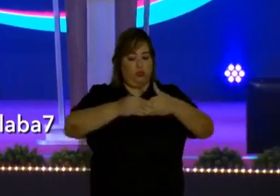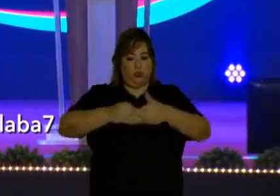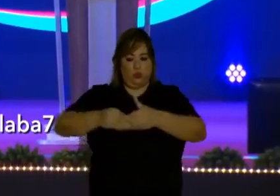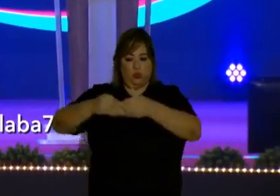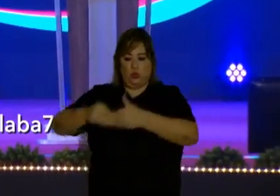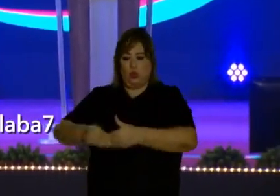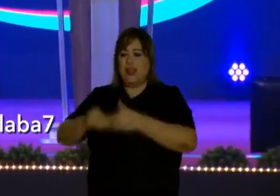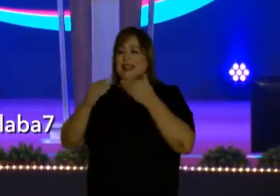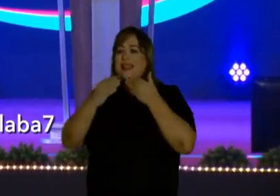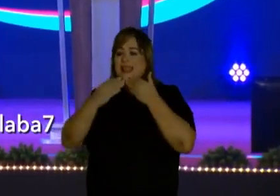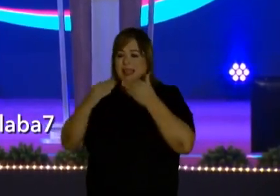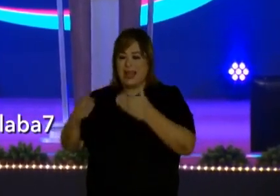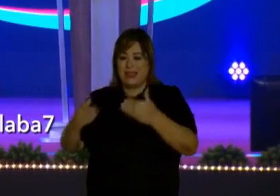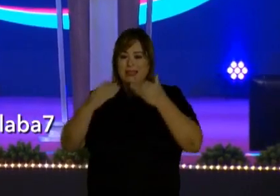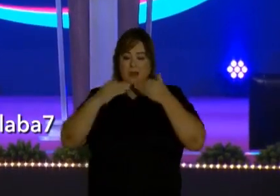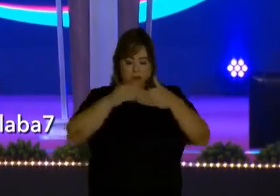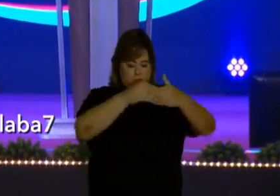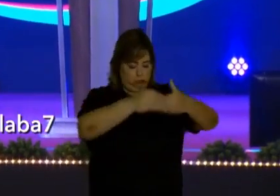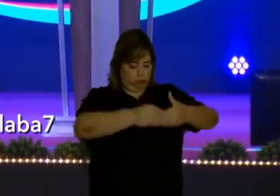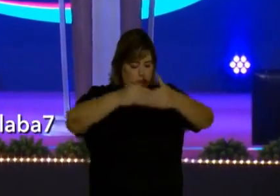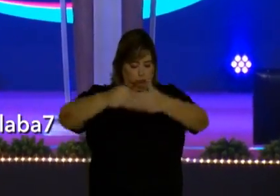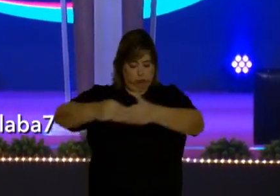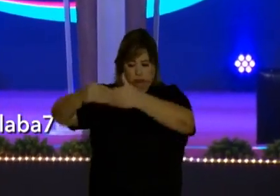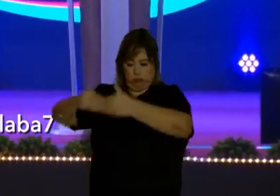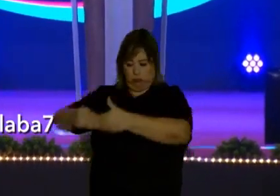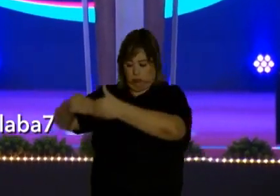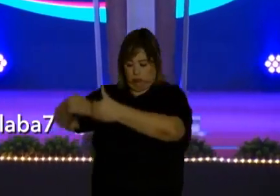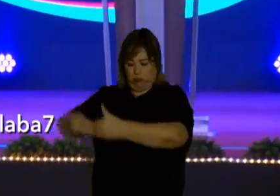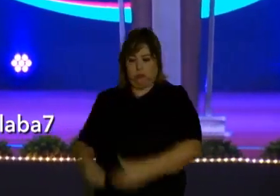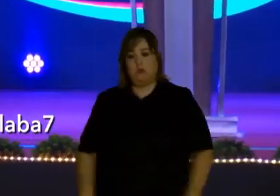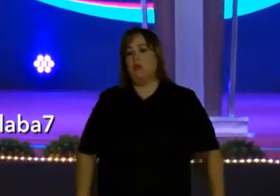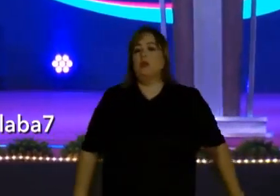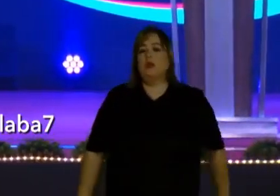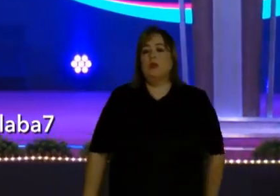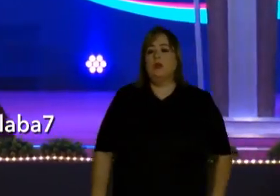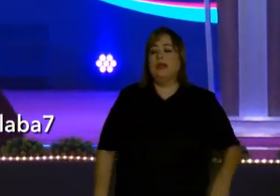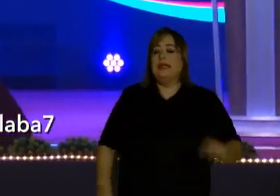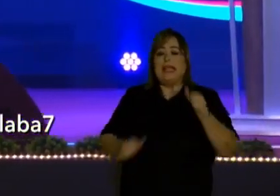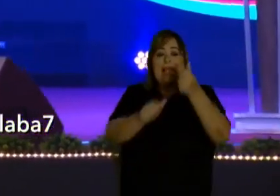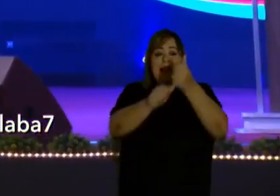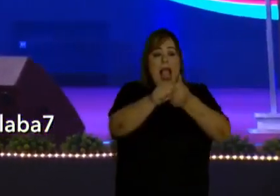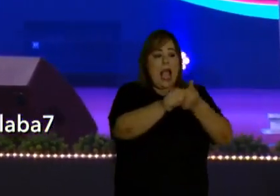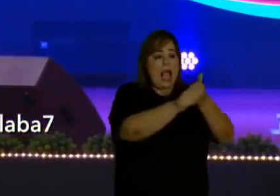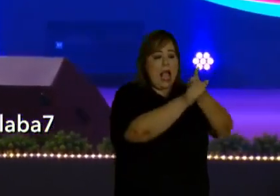pastores de jóvenes, yo felicito la obra de sus manos, yo felicito cada ministerio,